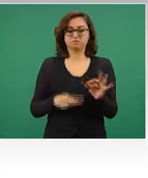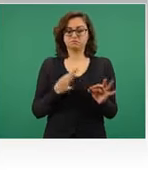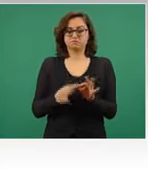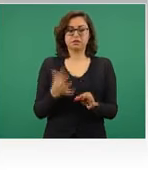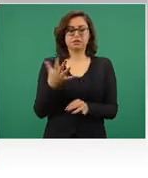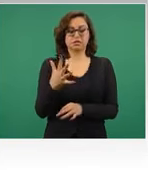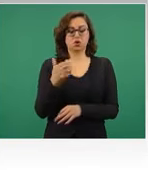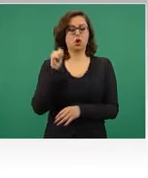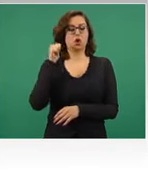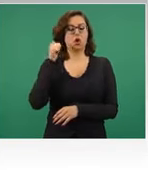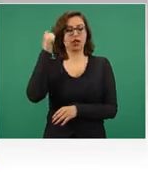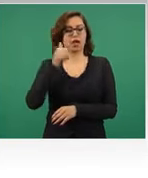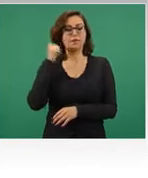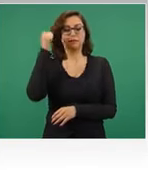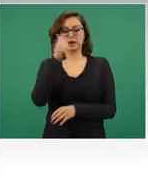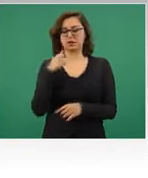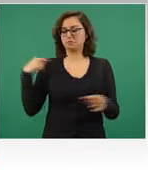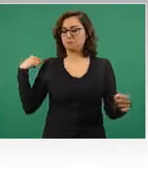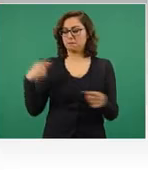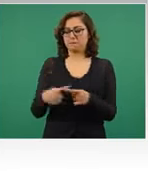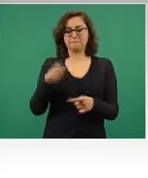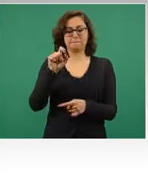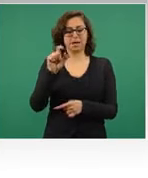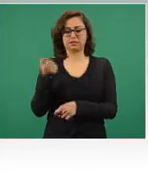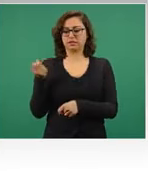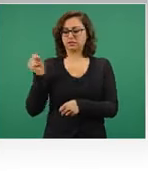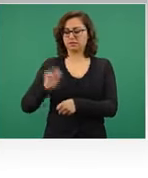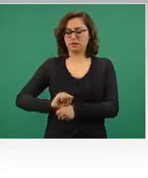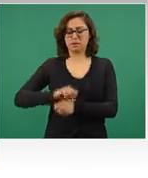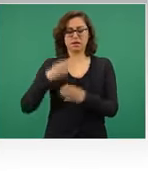de abril sus 20 semanas. ¿Sí?